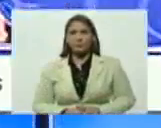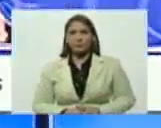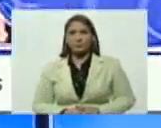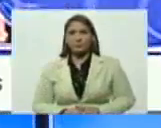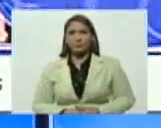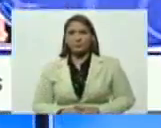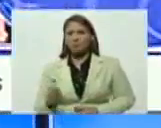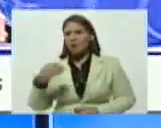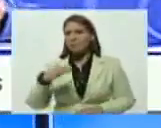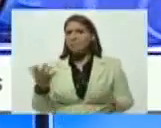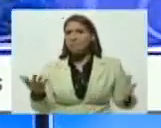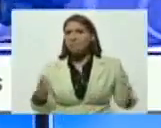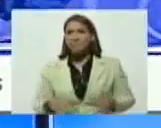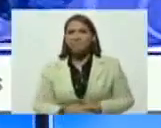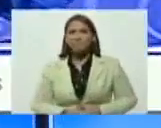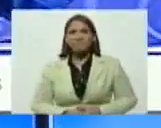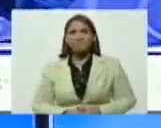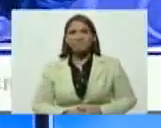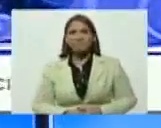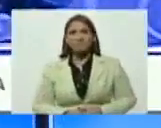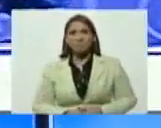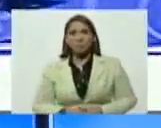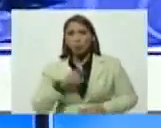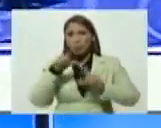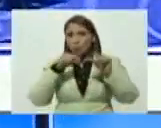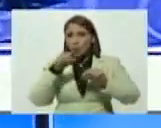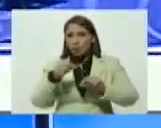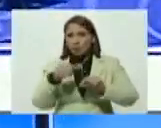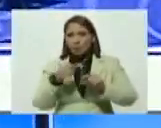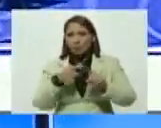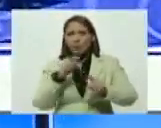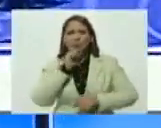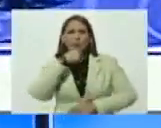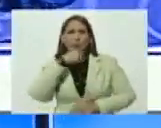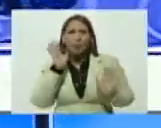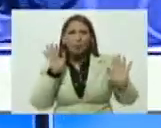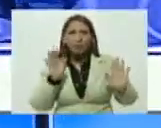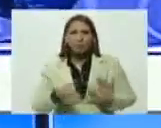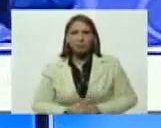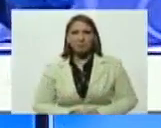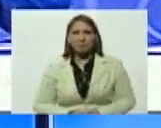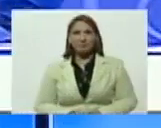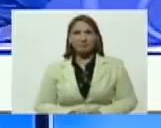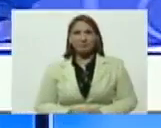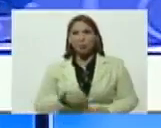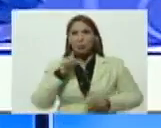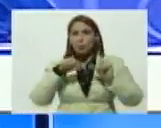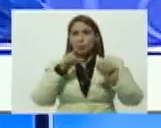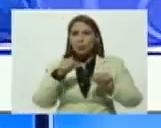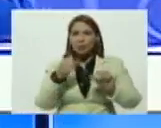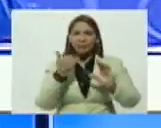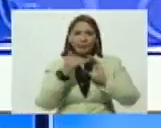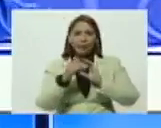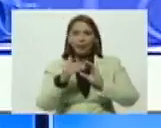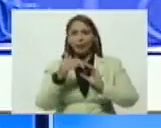¿Qué más? Bueno, y Twitter, que es para los viejitos. El Twitter uno saca noticias, cosas, ¿verdad, Diosdado?